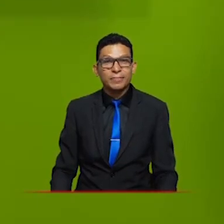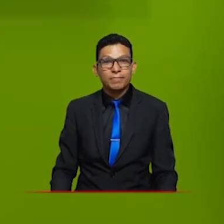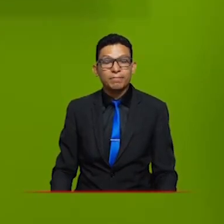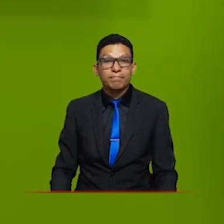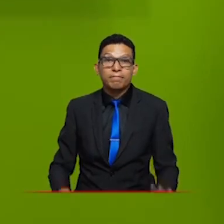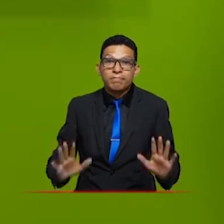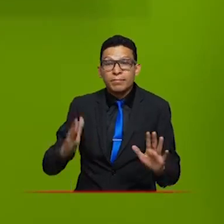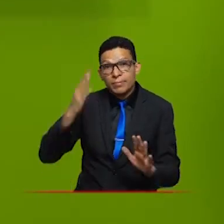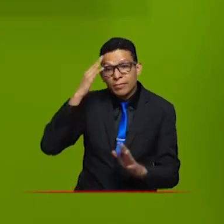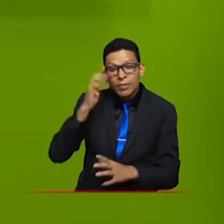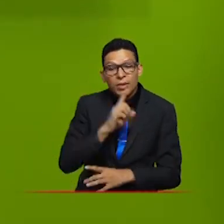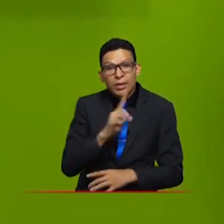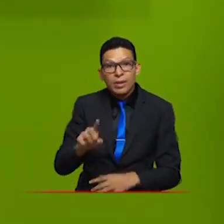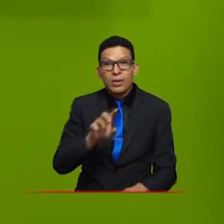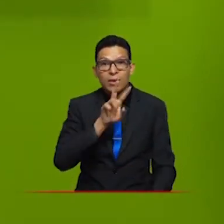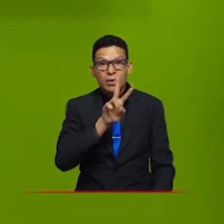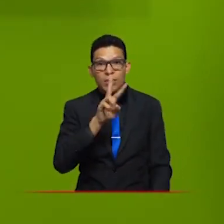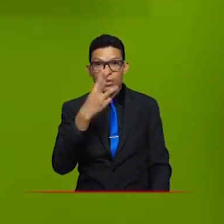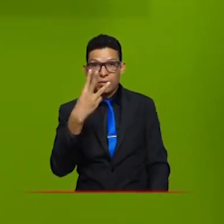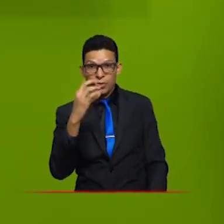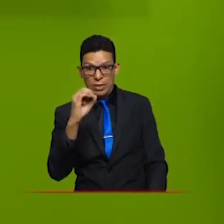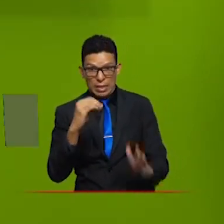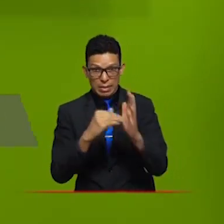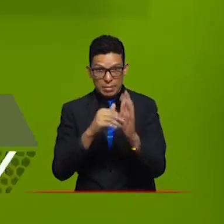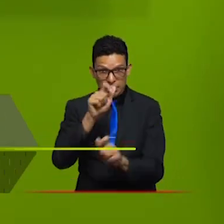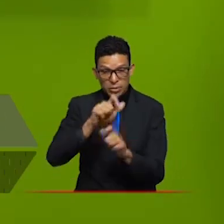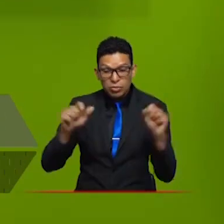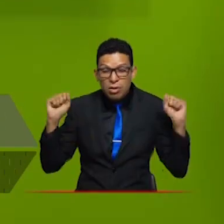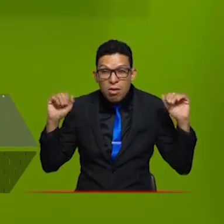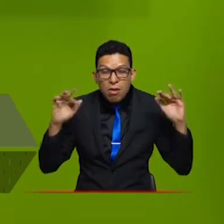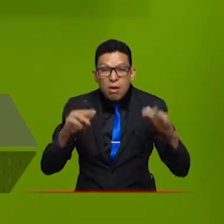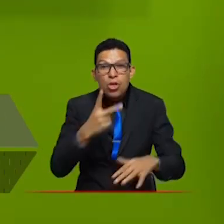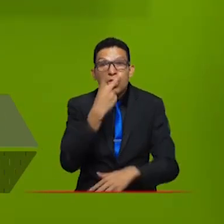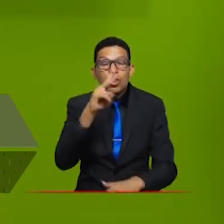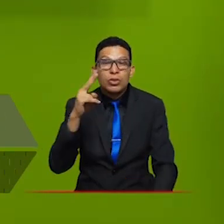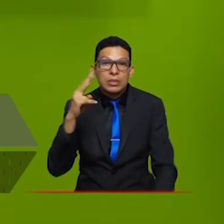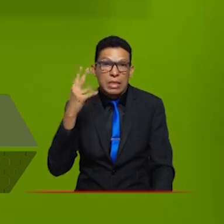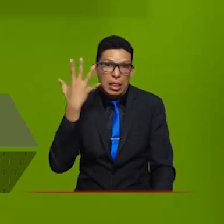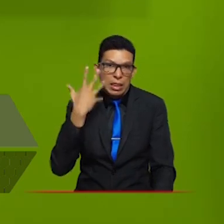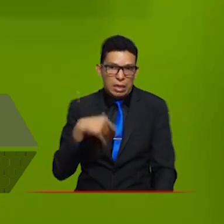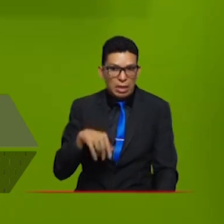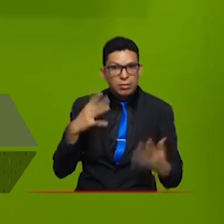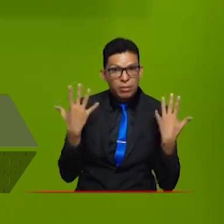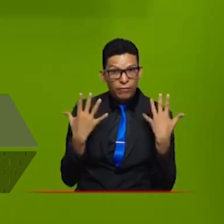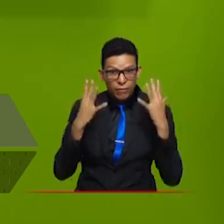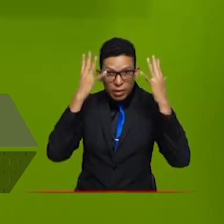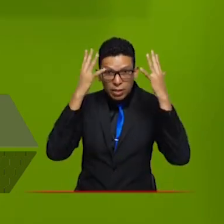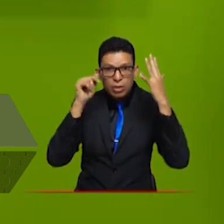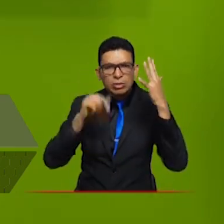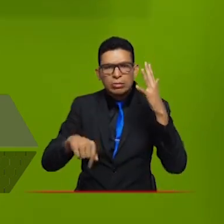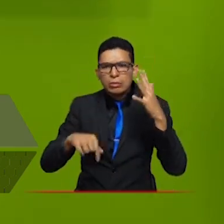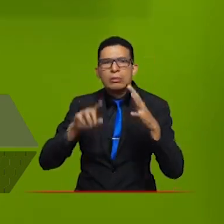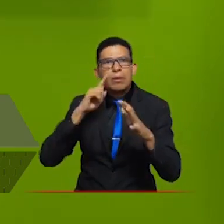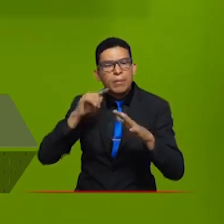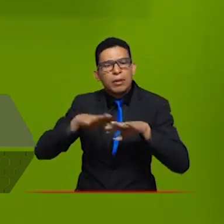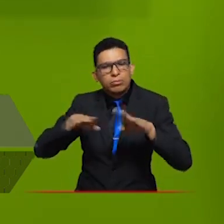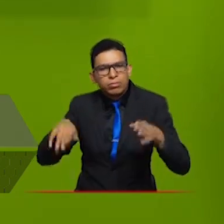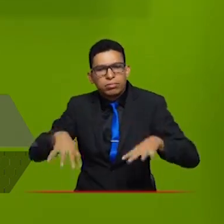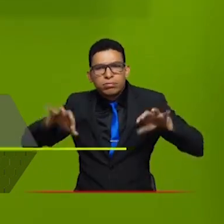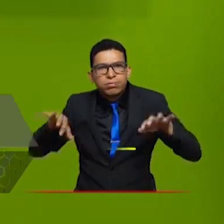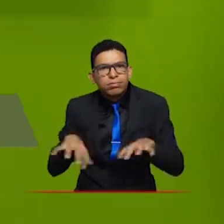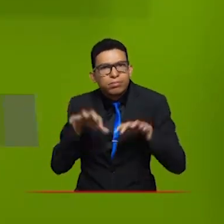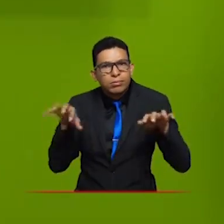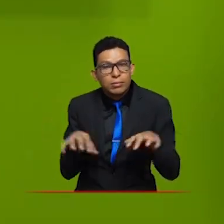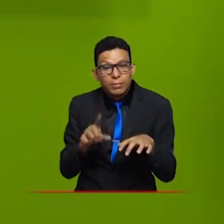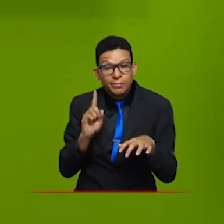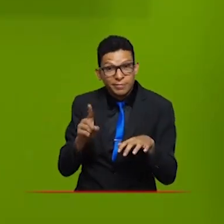a pesar de sus 230,000 visitantes durante 12 días de feria con eventos continuos en tarima la zona verde en la